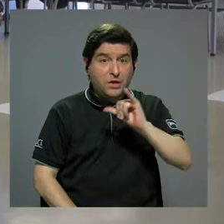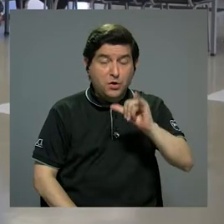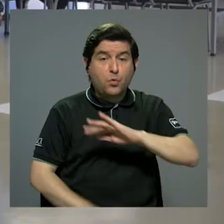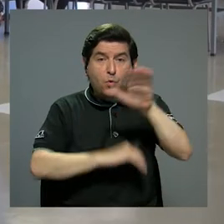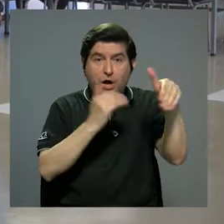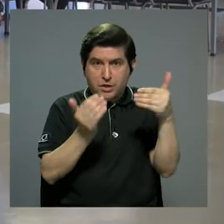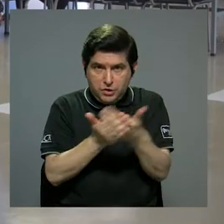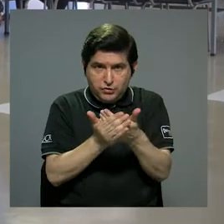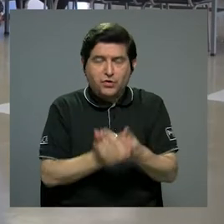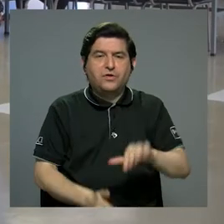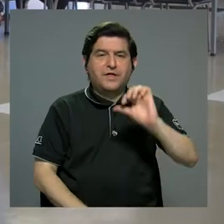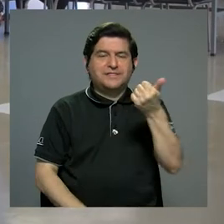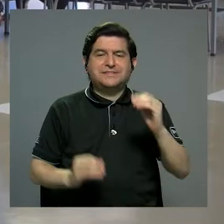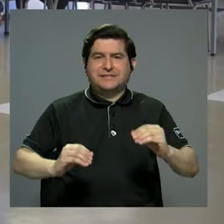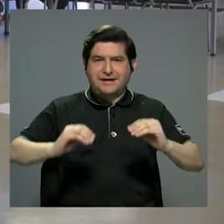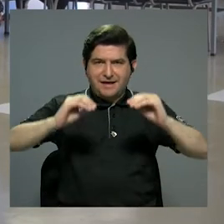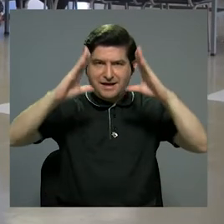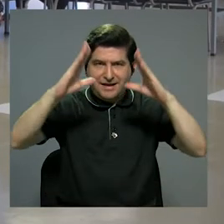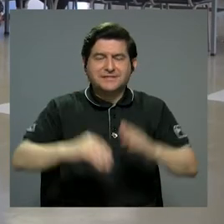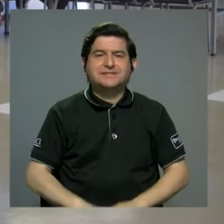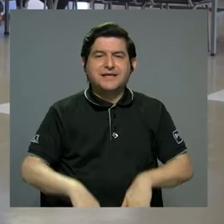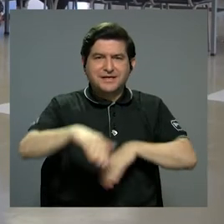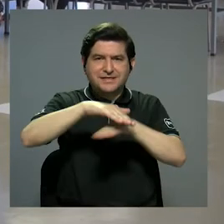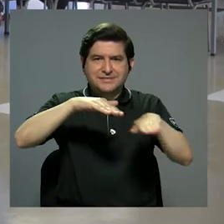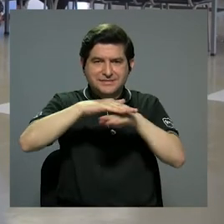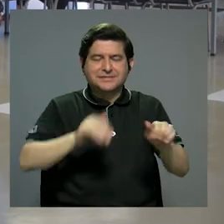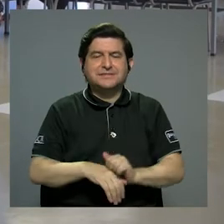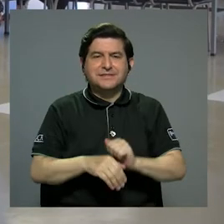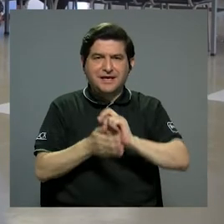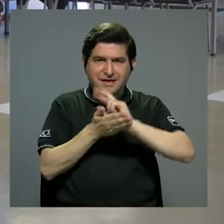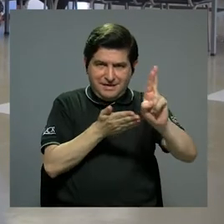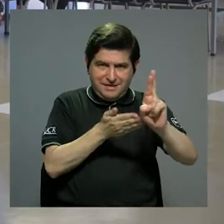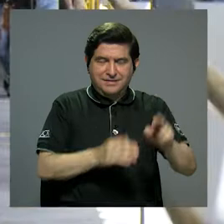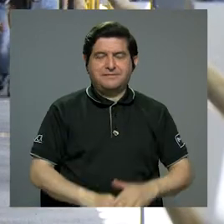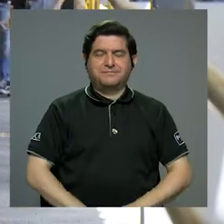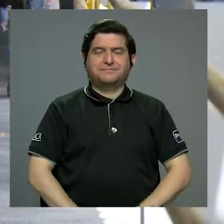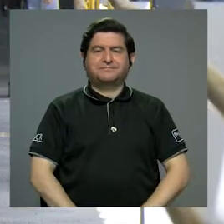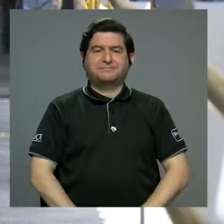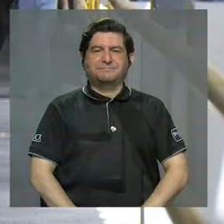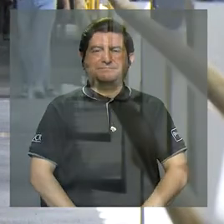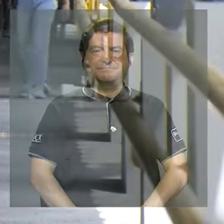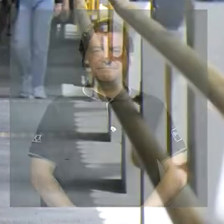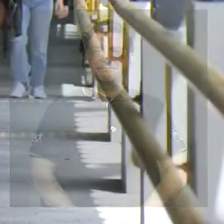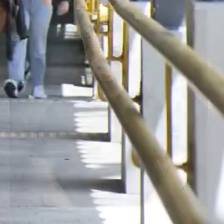todas serán a las 10 de la mañana en la sede de Occidente, ubicada en San Ramón.